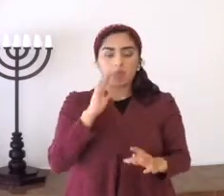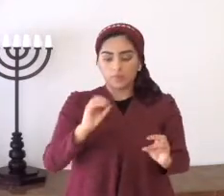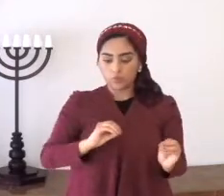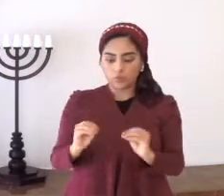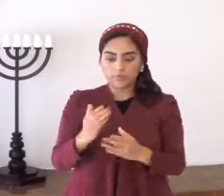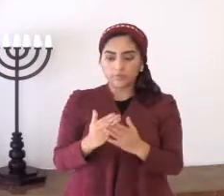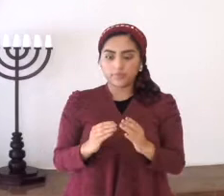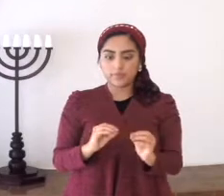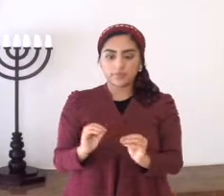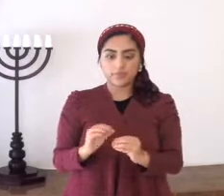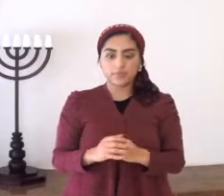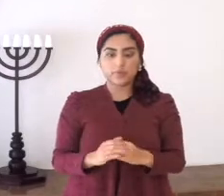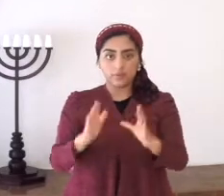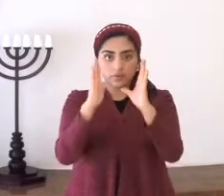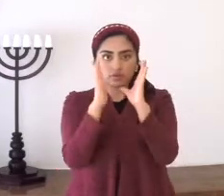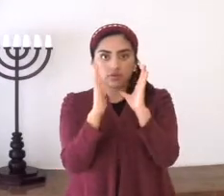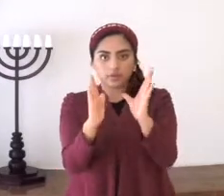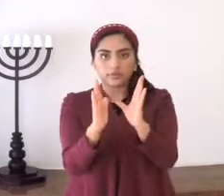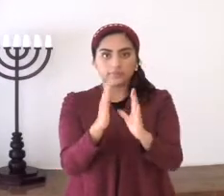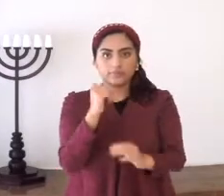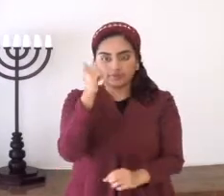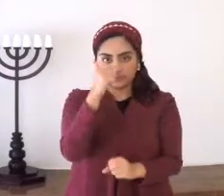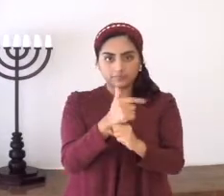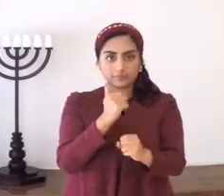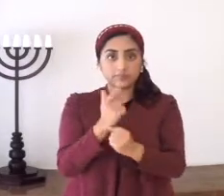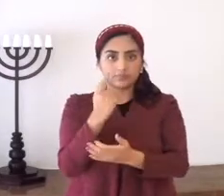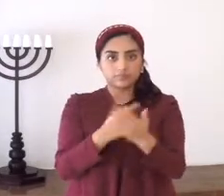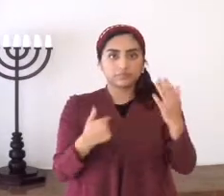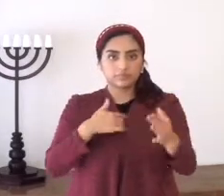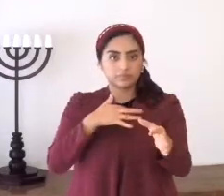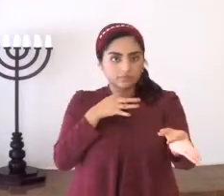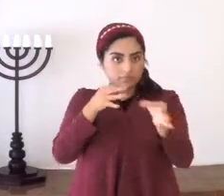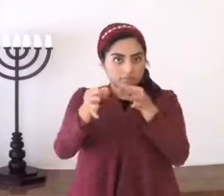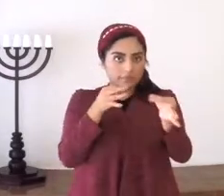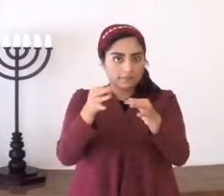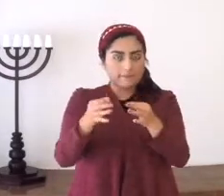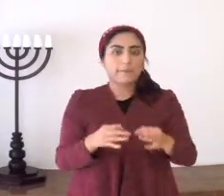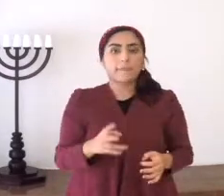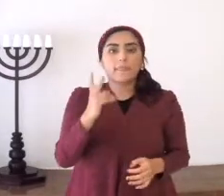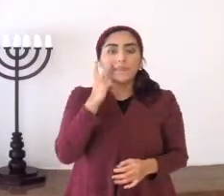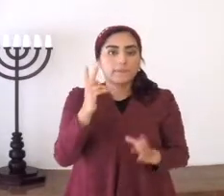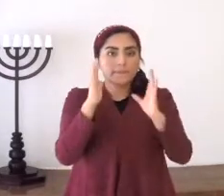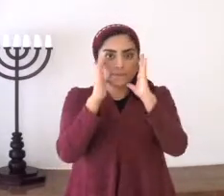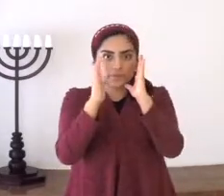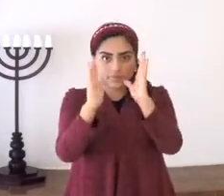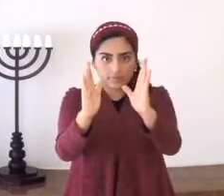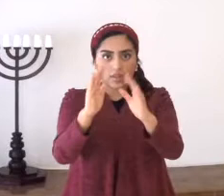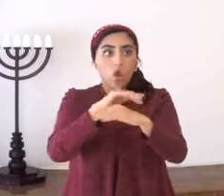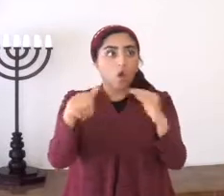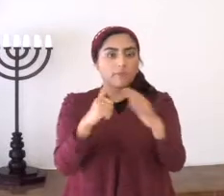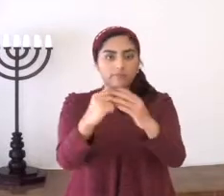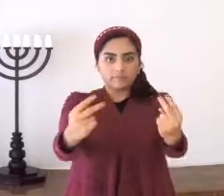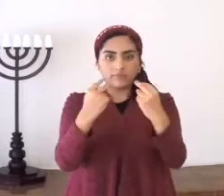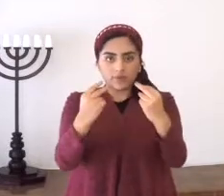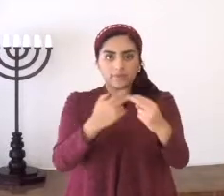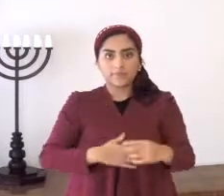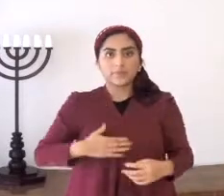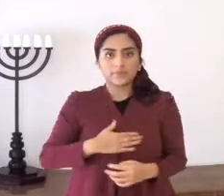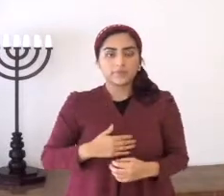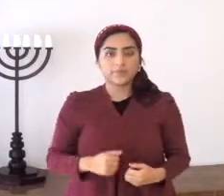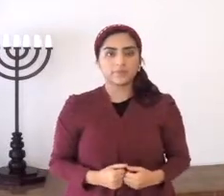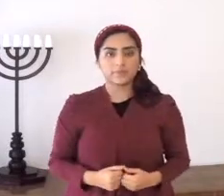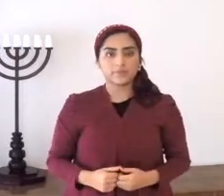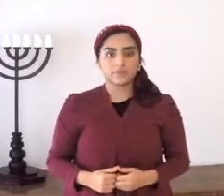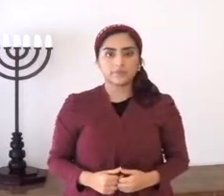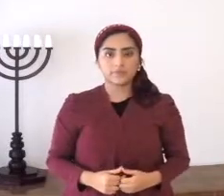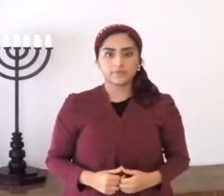Ahora, pongan mucha atención, voy a mover aquí tantito, pongan mucha atención, amados, lo que voy a explicar. A